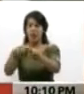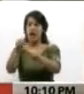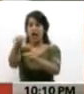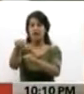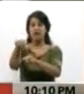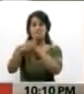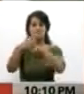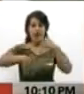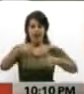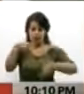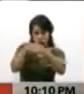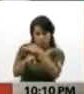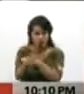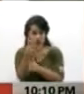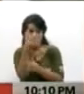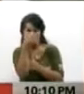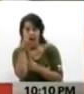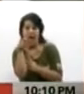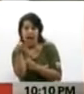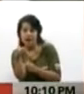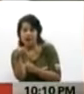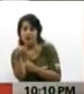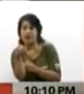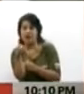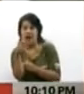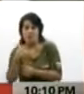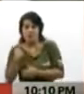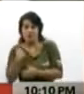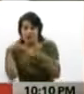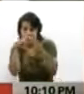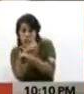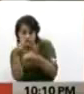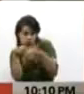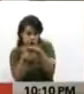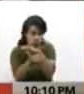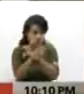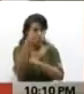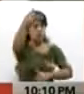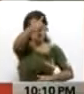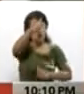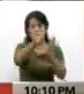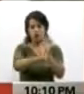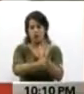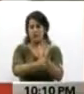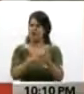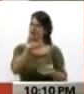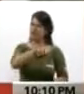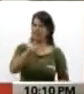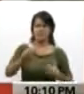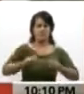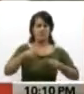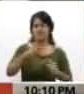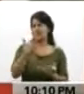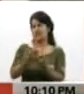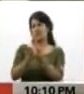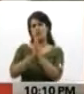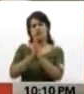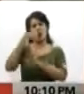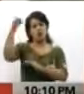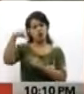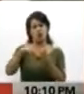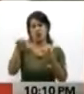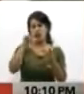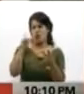la oscuridad de la noche para robar en las que se encuentran ocupadas, los vecinos piden la consolidación de los servicios públicos, los cuales son escasos en